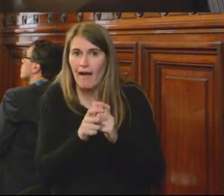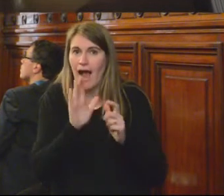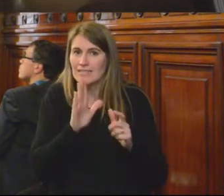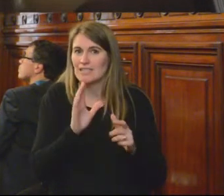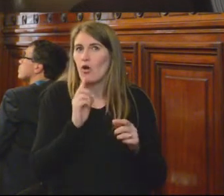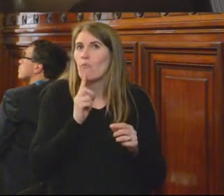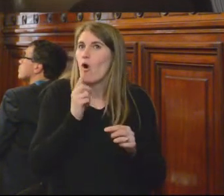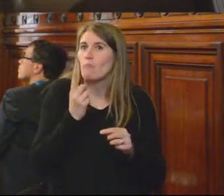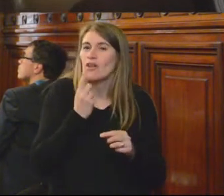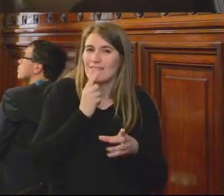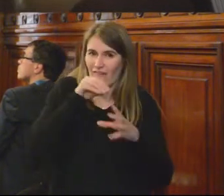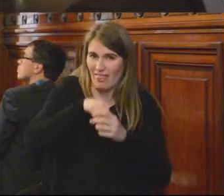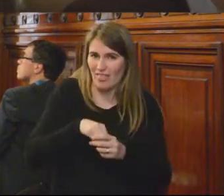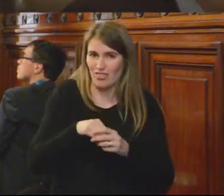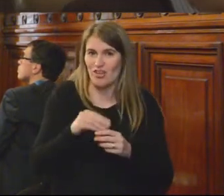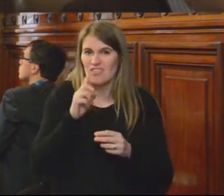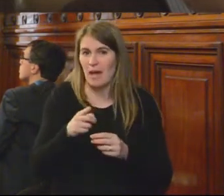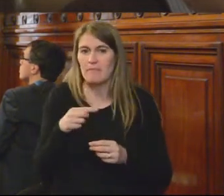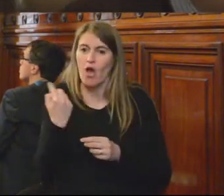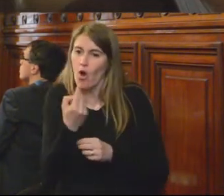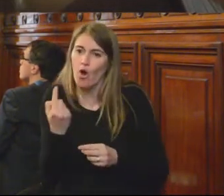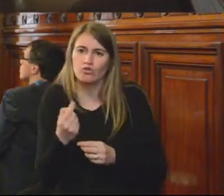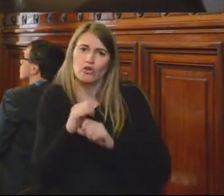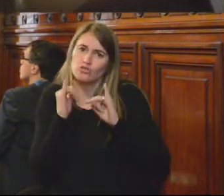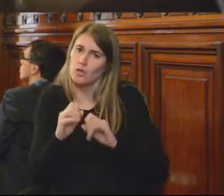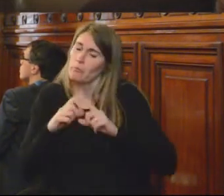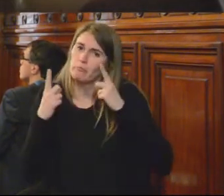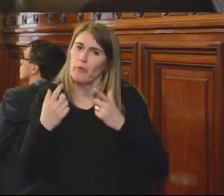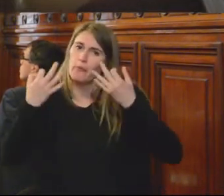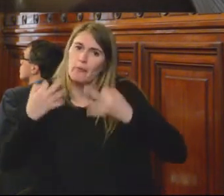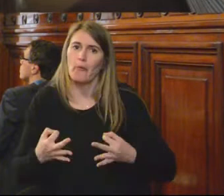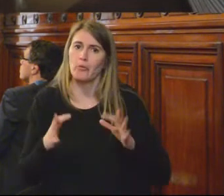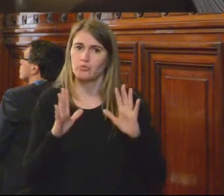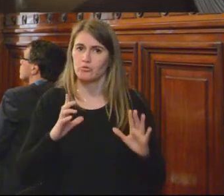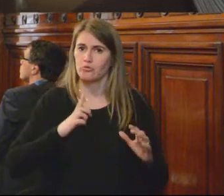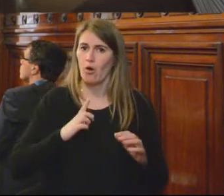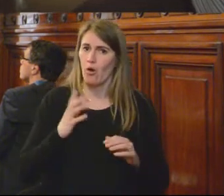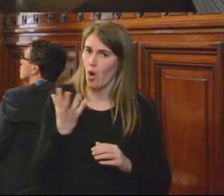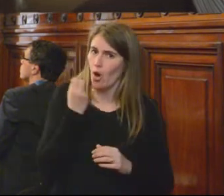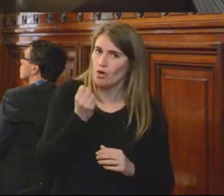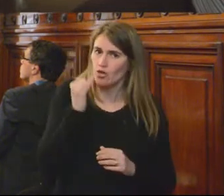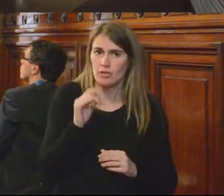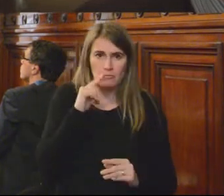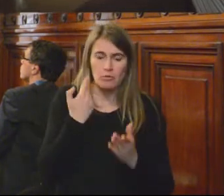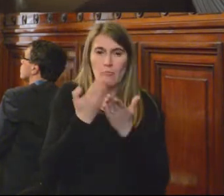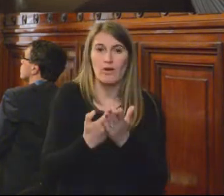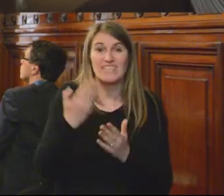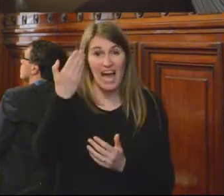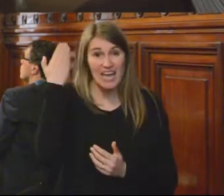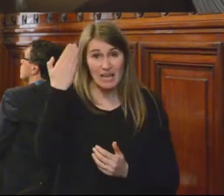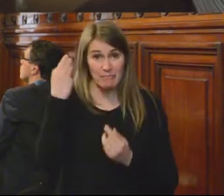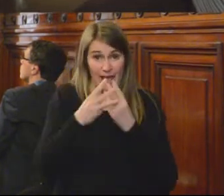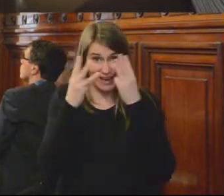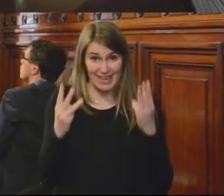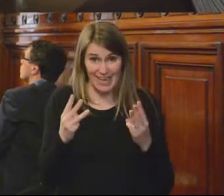y de un CNE que de forma complaciente, sorprendentemente y a manera de ejemplo cito, logró que la propuesta de la Asamblea Nacional Constituyente se organizara